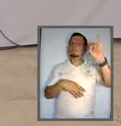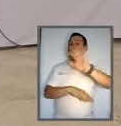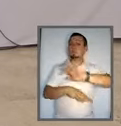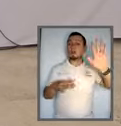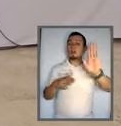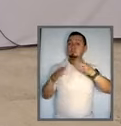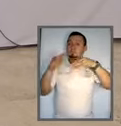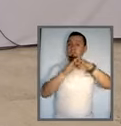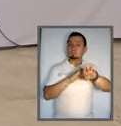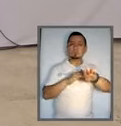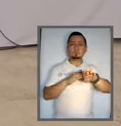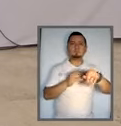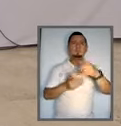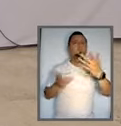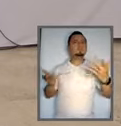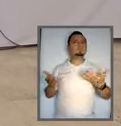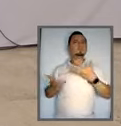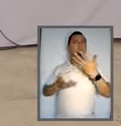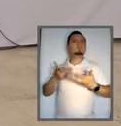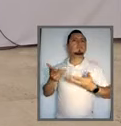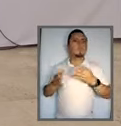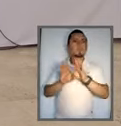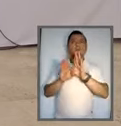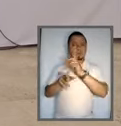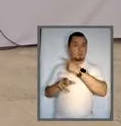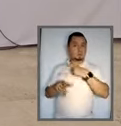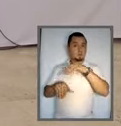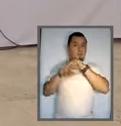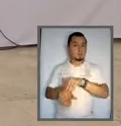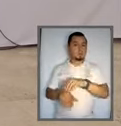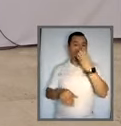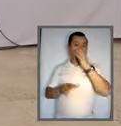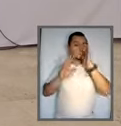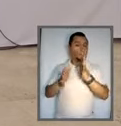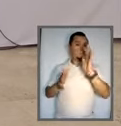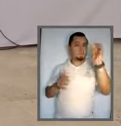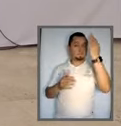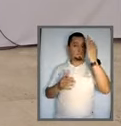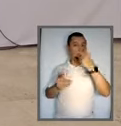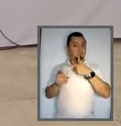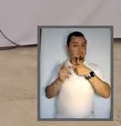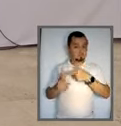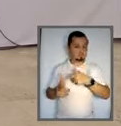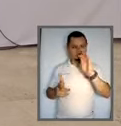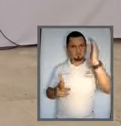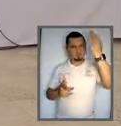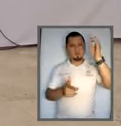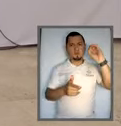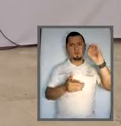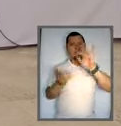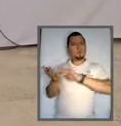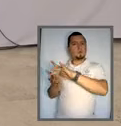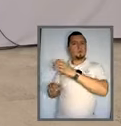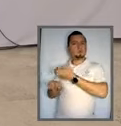medidas contrarias a las que se están tomando aquí en Jalisco y de que se tenga que regresar a clases? ¿Se van a sumar a la federación? ¿Van a